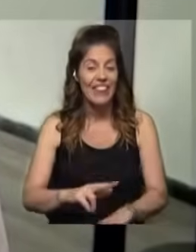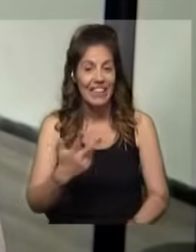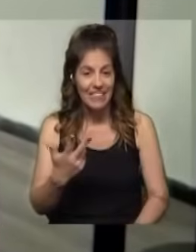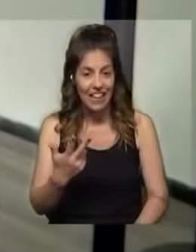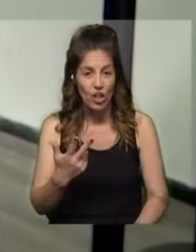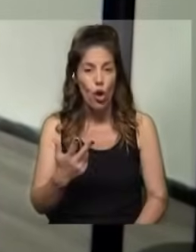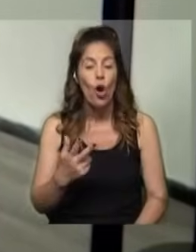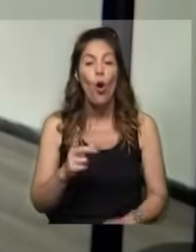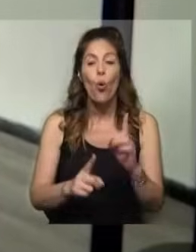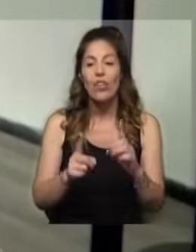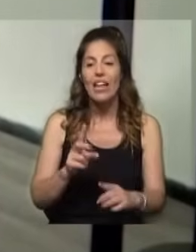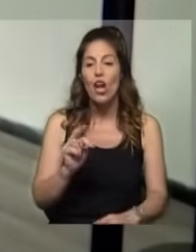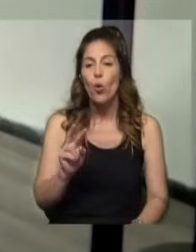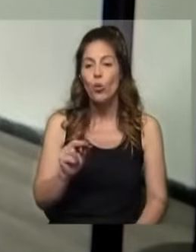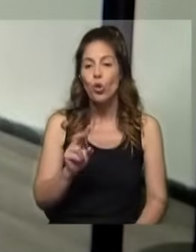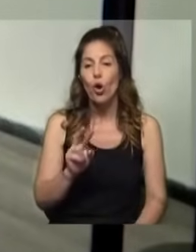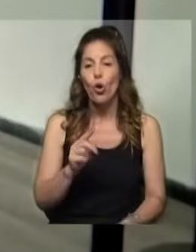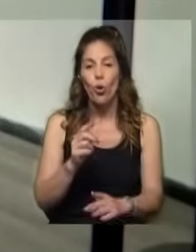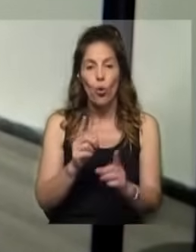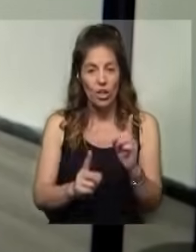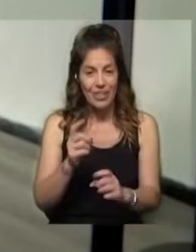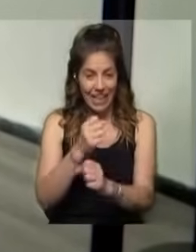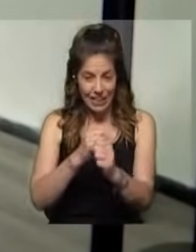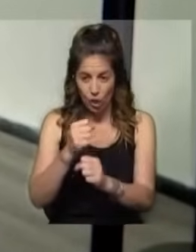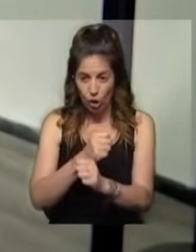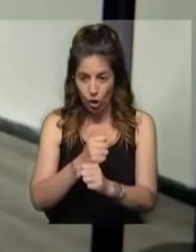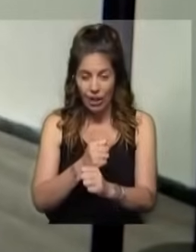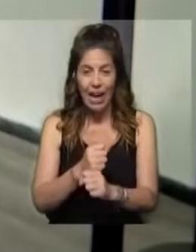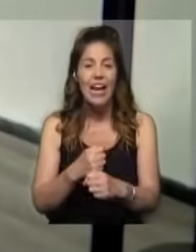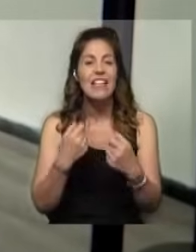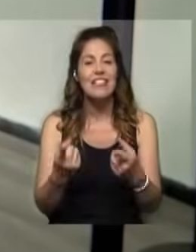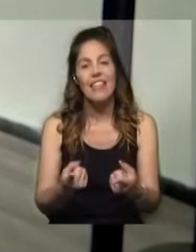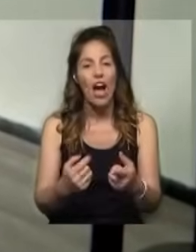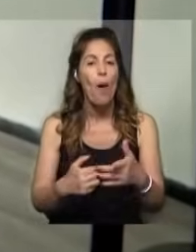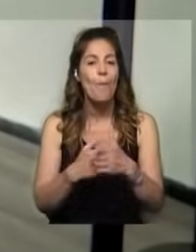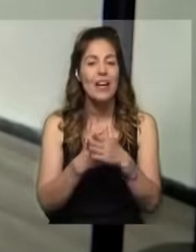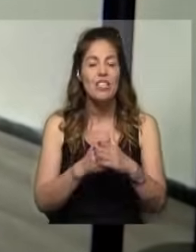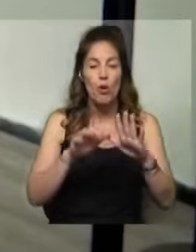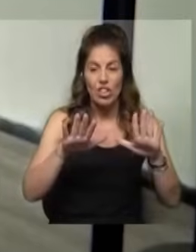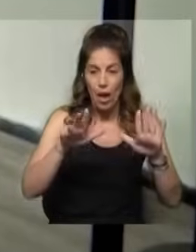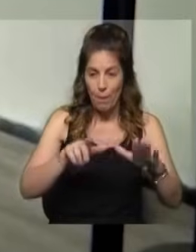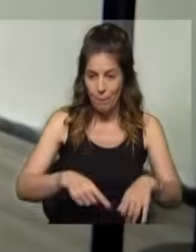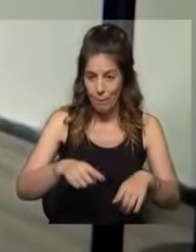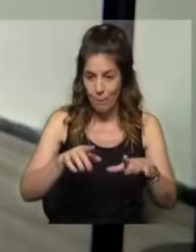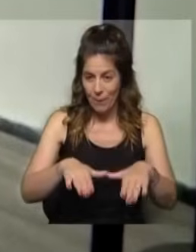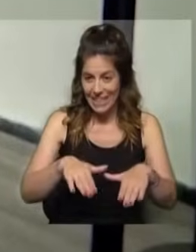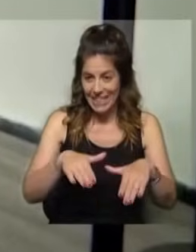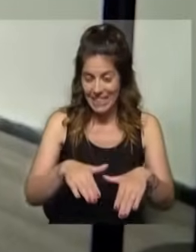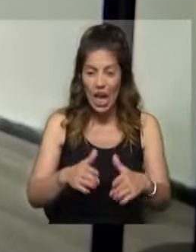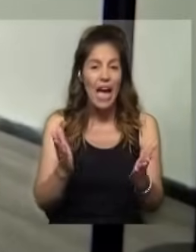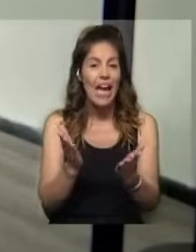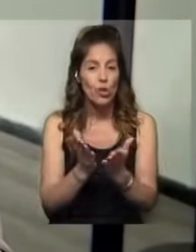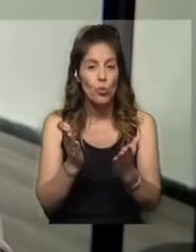uttech e esta beca se otorga como máximo de 10 meses para aquellos estudiantes de